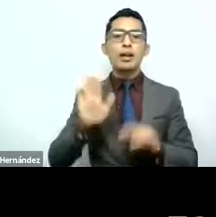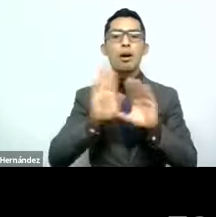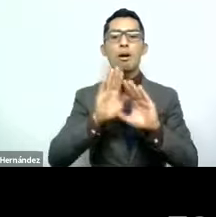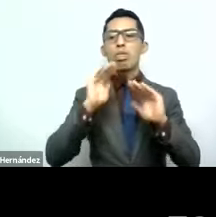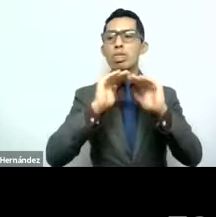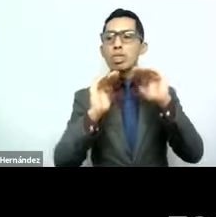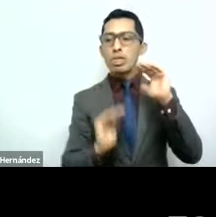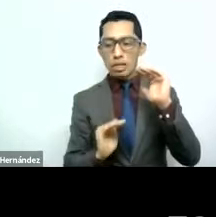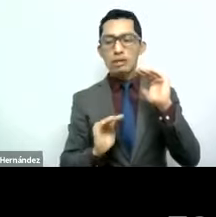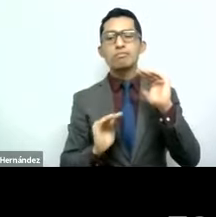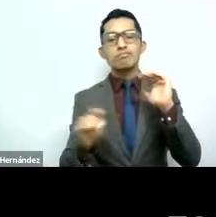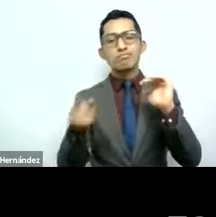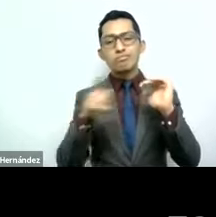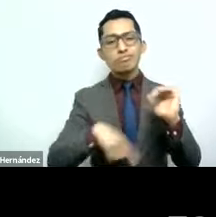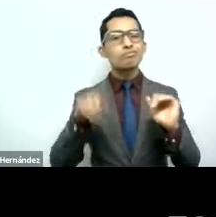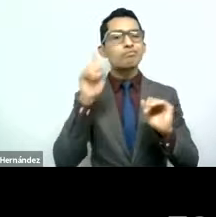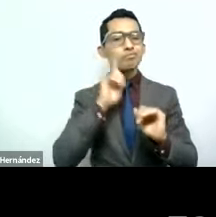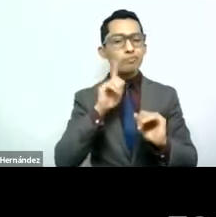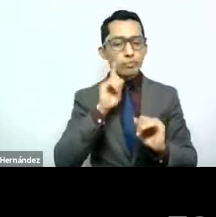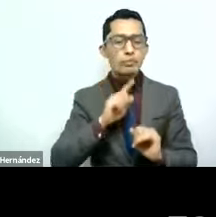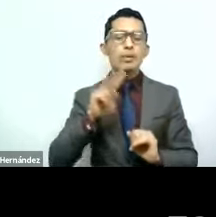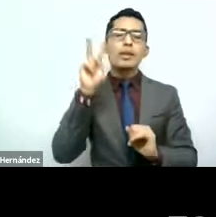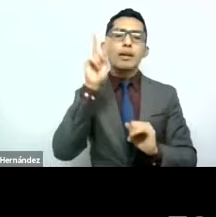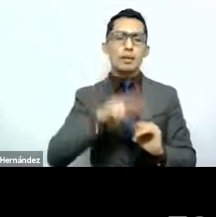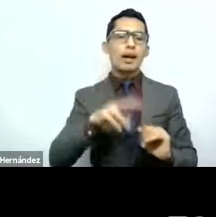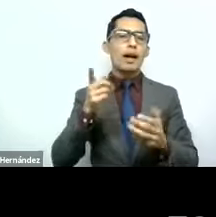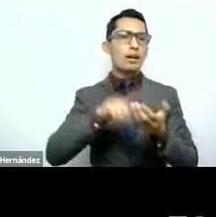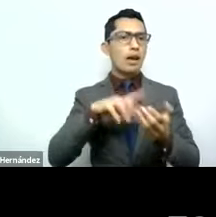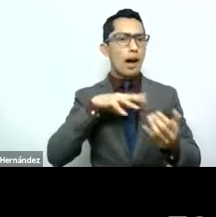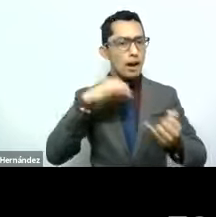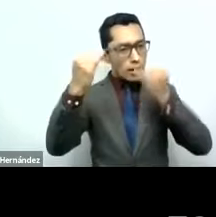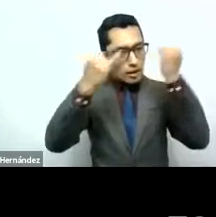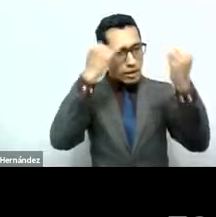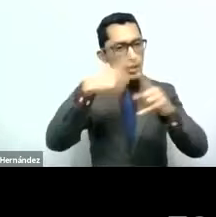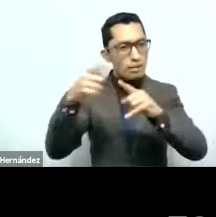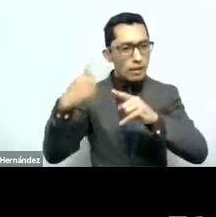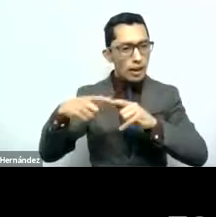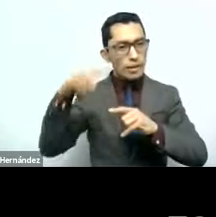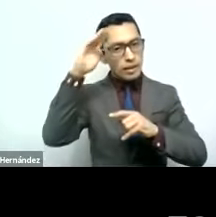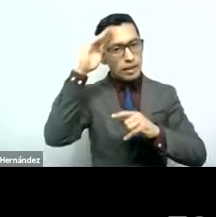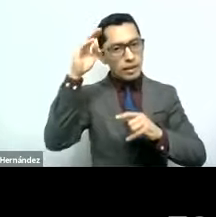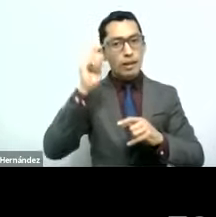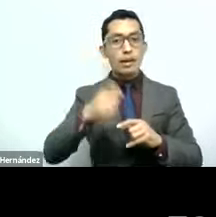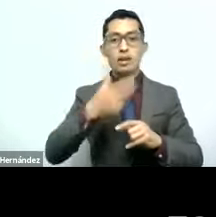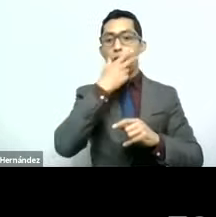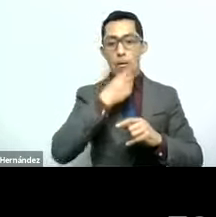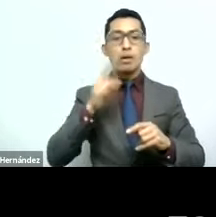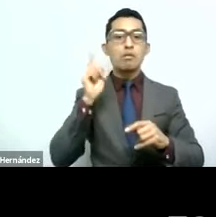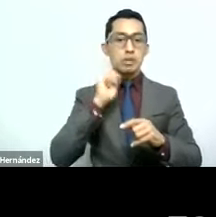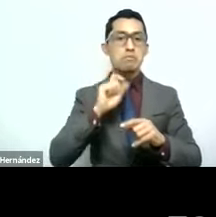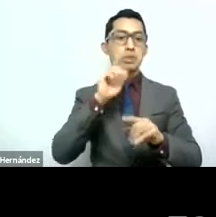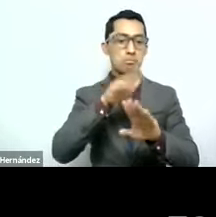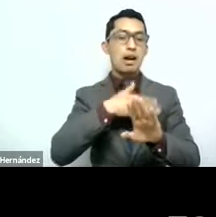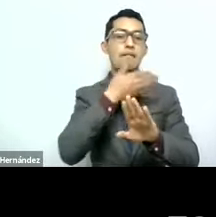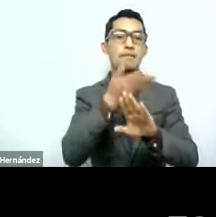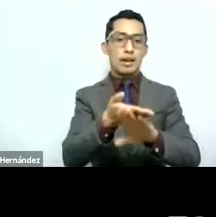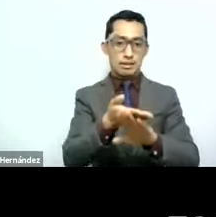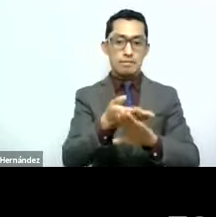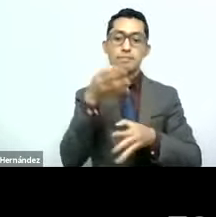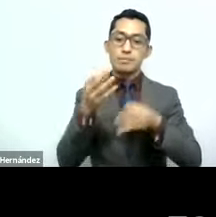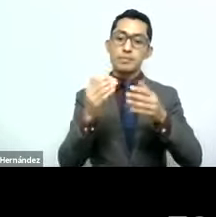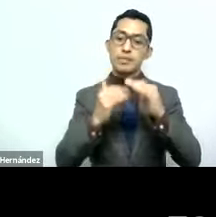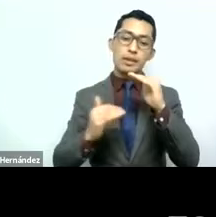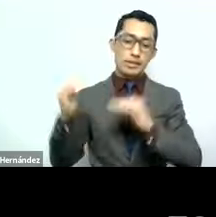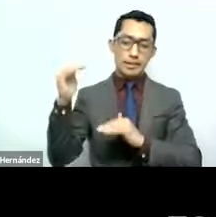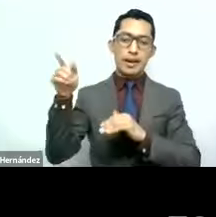desventaja, lo cierto es que los estereotipos afectan a hombres y mujeres por igual. La Corte hace un